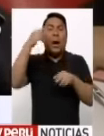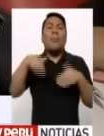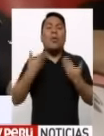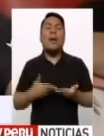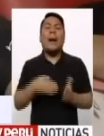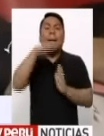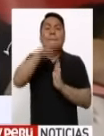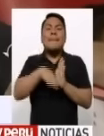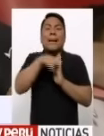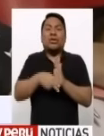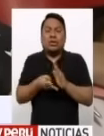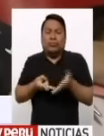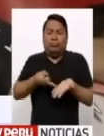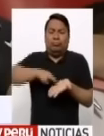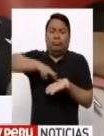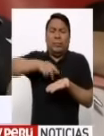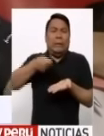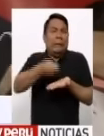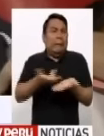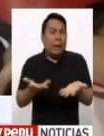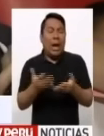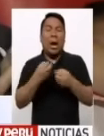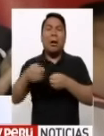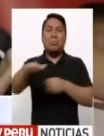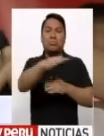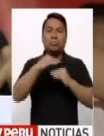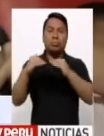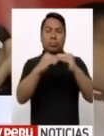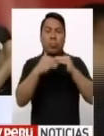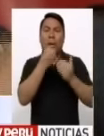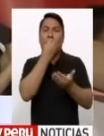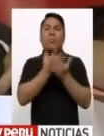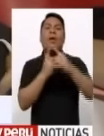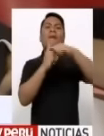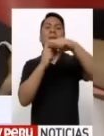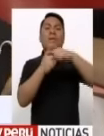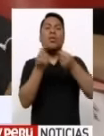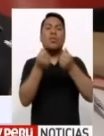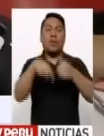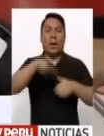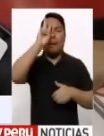menos intereses, lo que impactará positivamente en la economía de los peruanos.